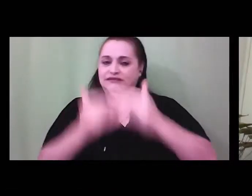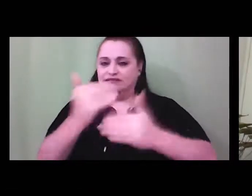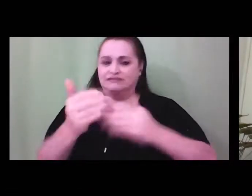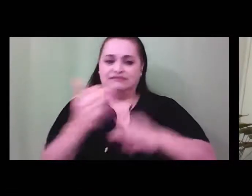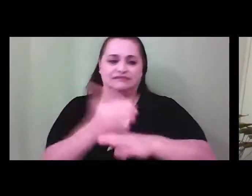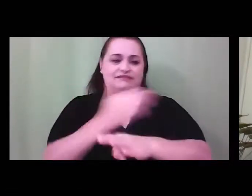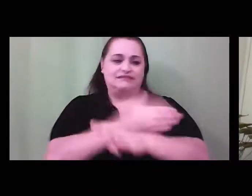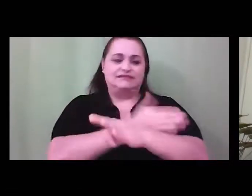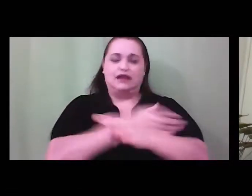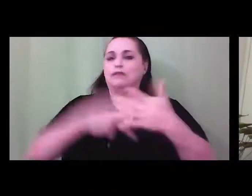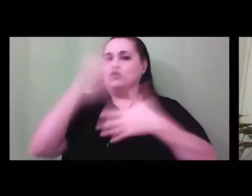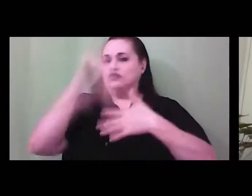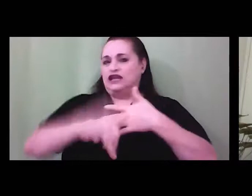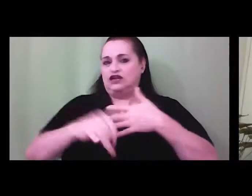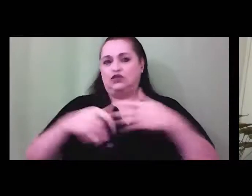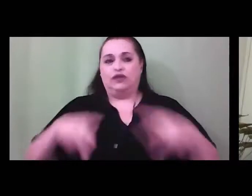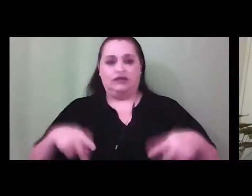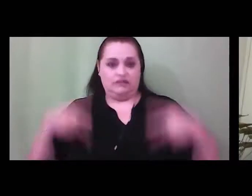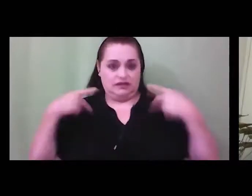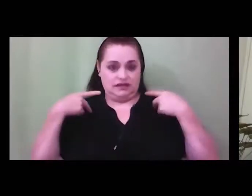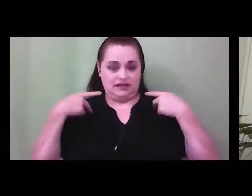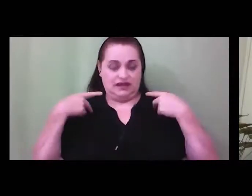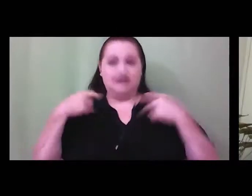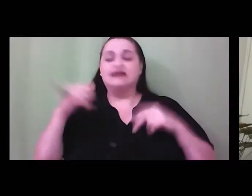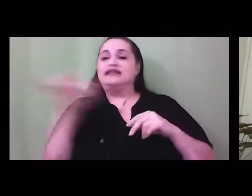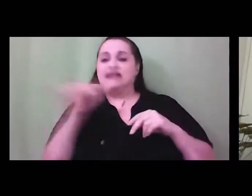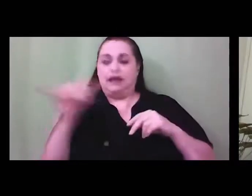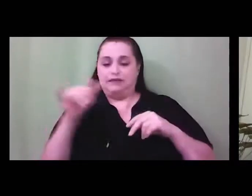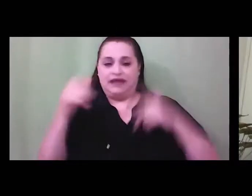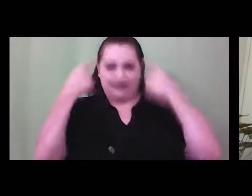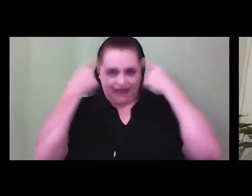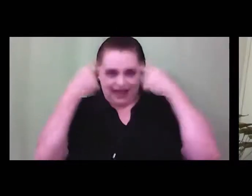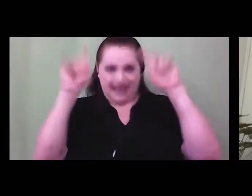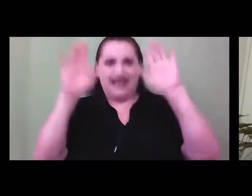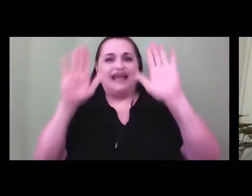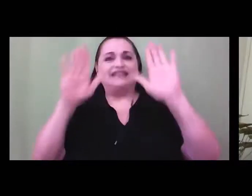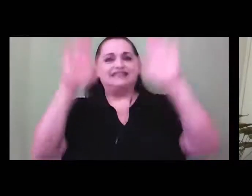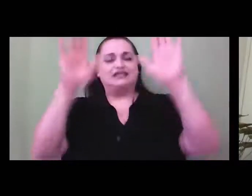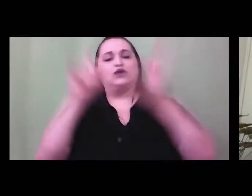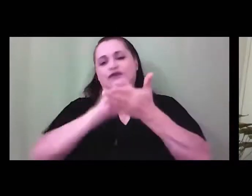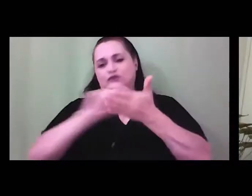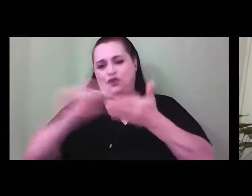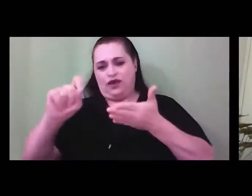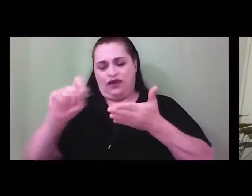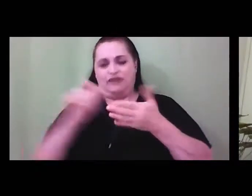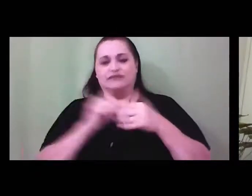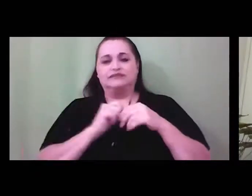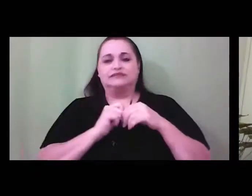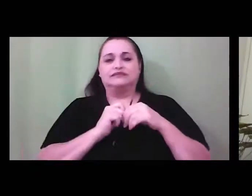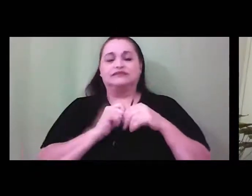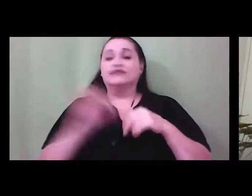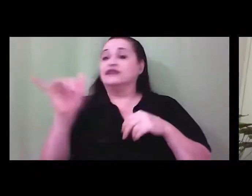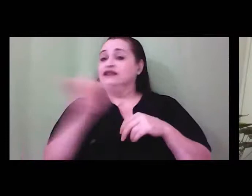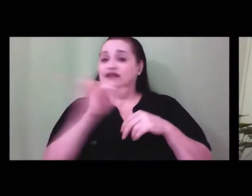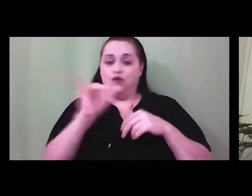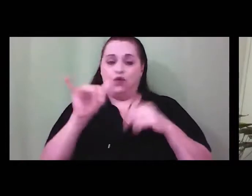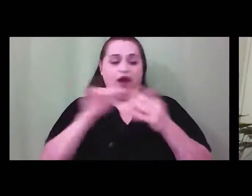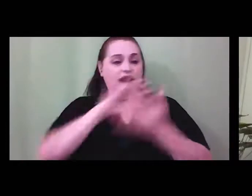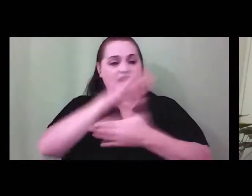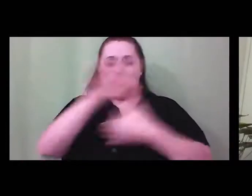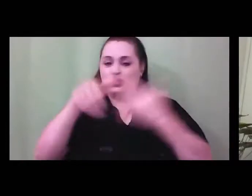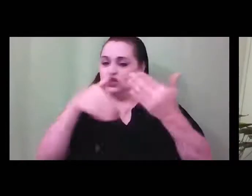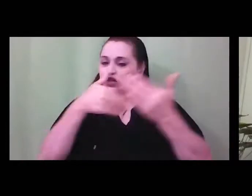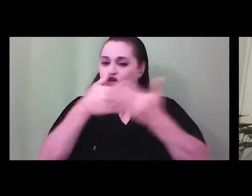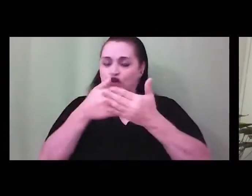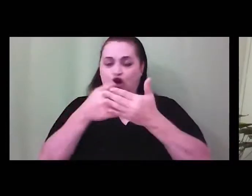en nuestro proyecto de vida y, por supuesto, el éxito escolar. Como igual que todo el resto